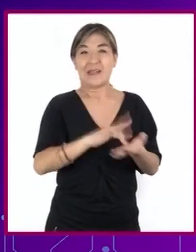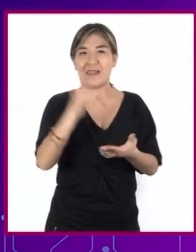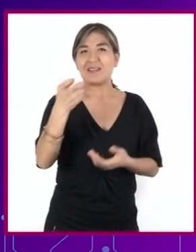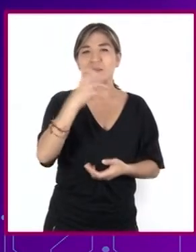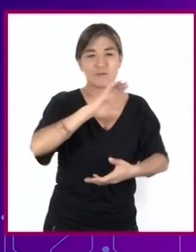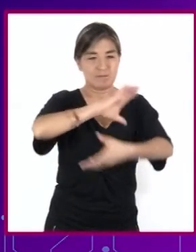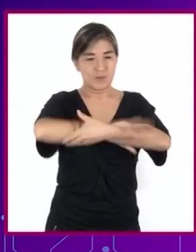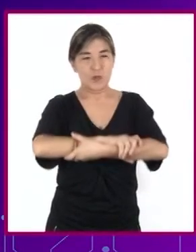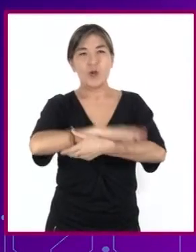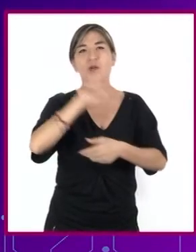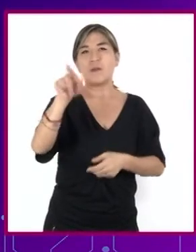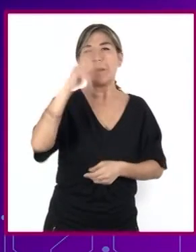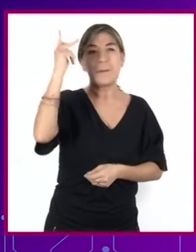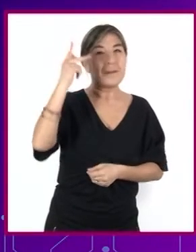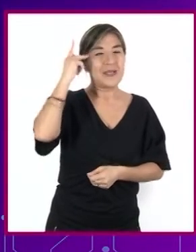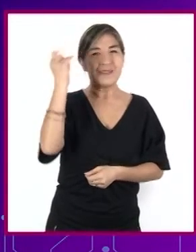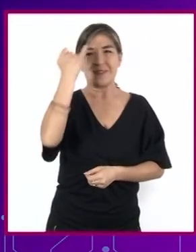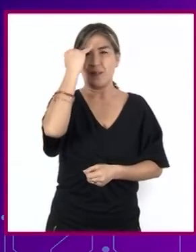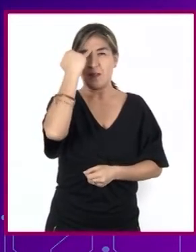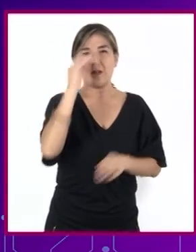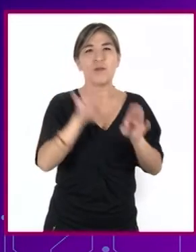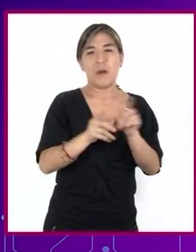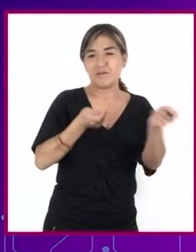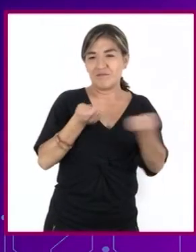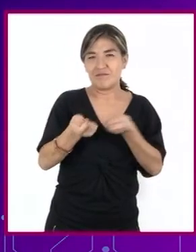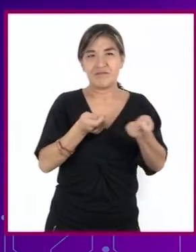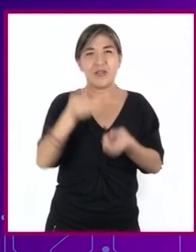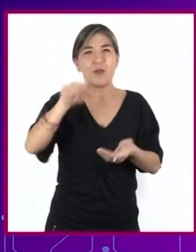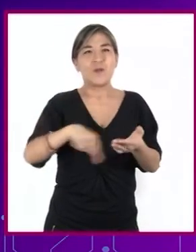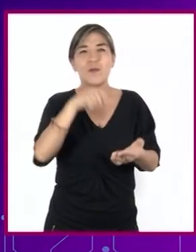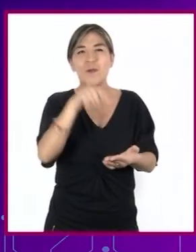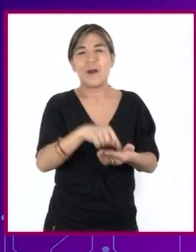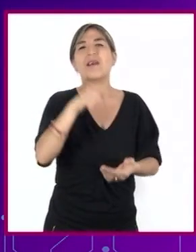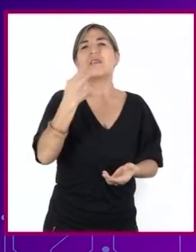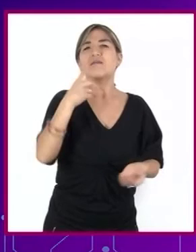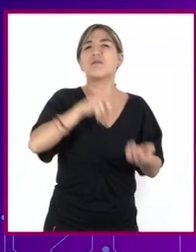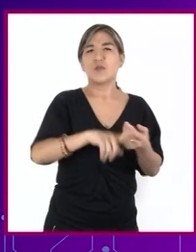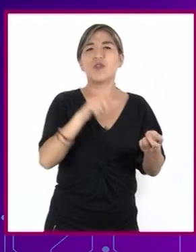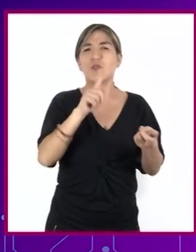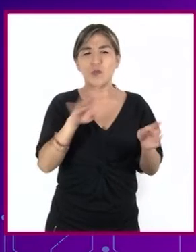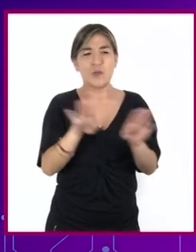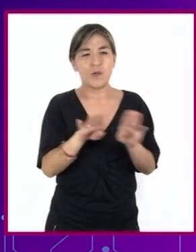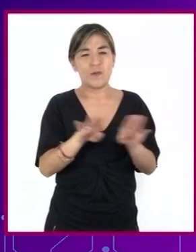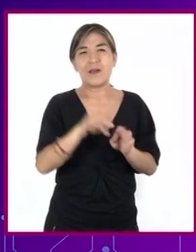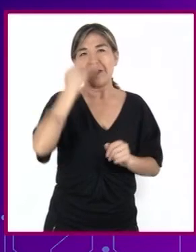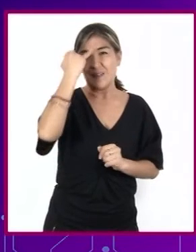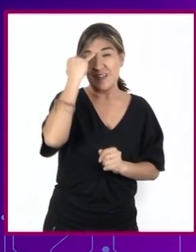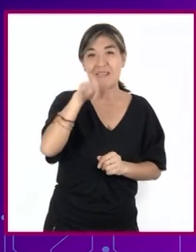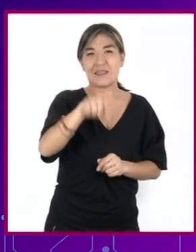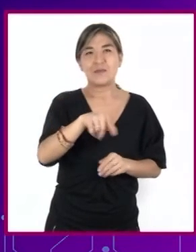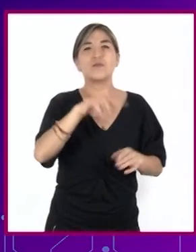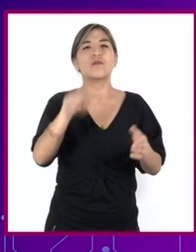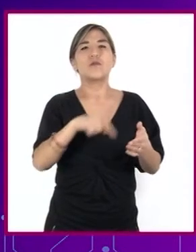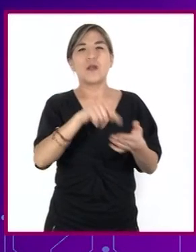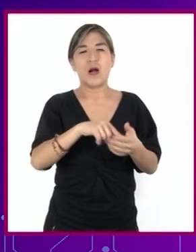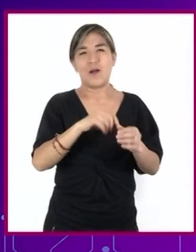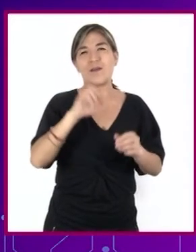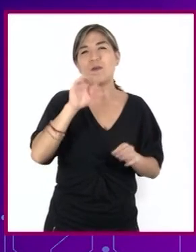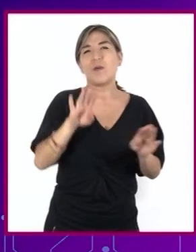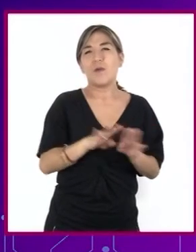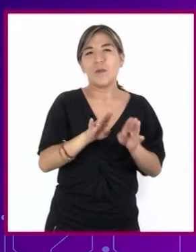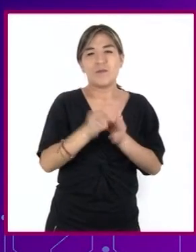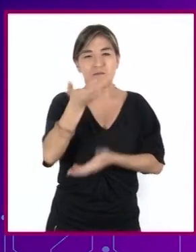con príncipes indios, dominaba áreas estratégicas a través de la Compañía de las Indias Orientales, que ejercía el